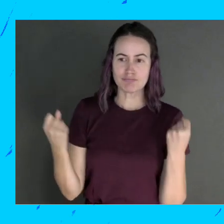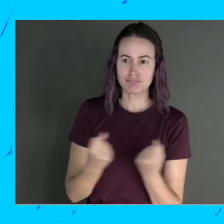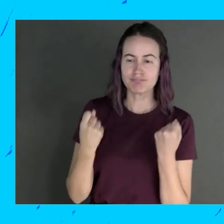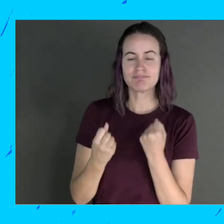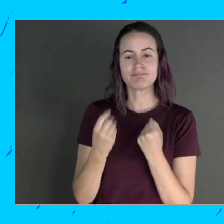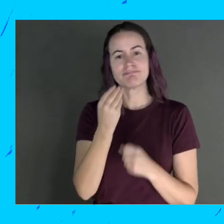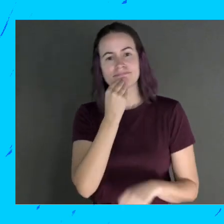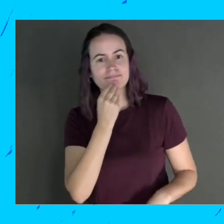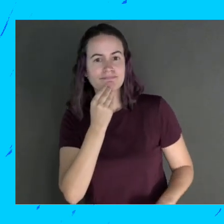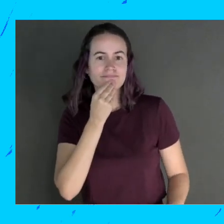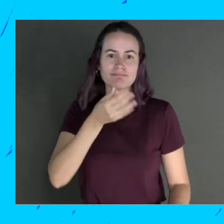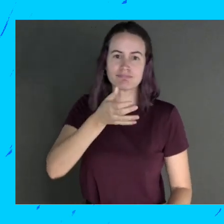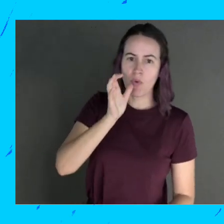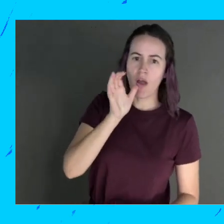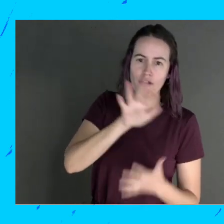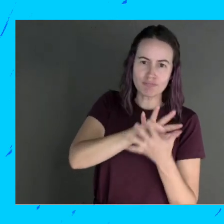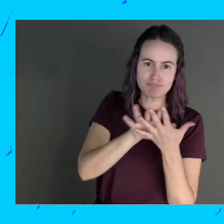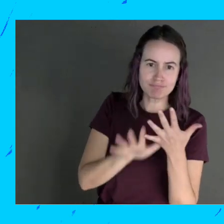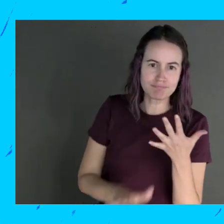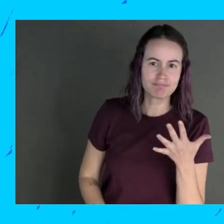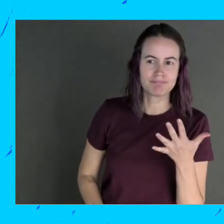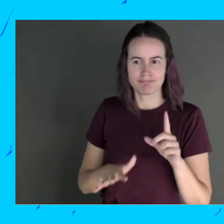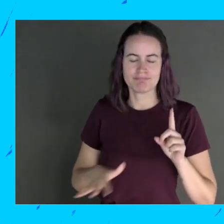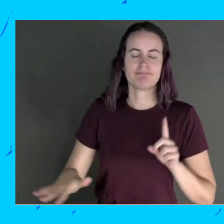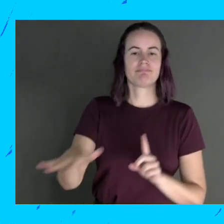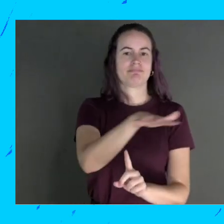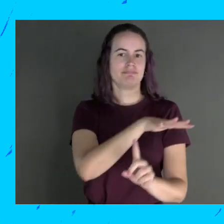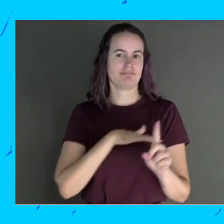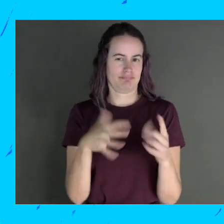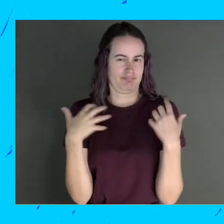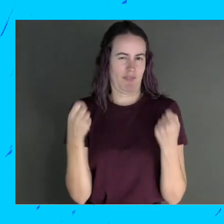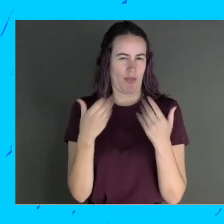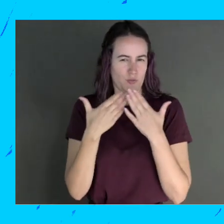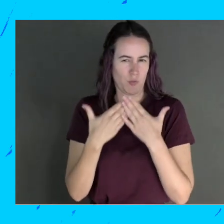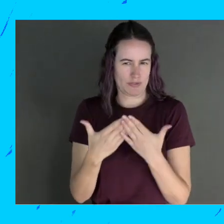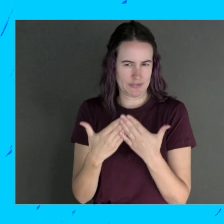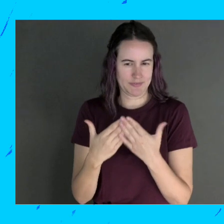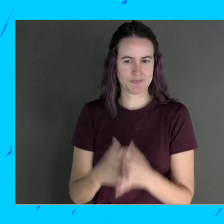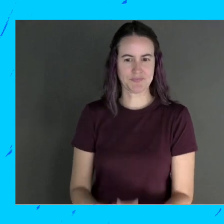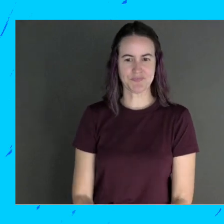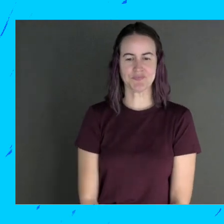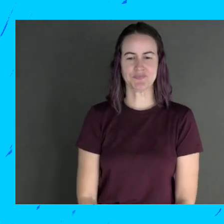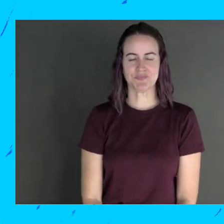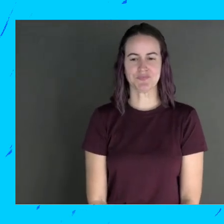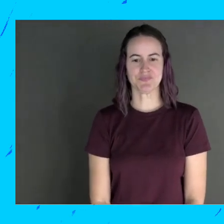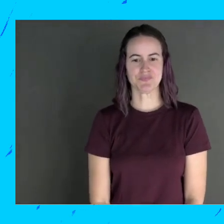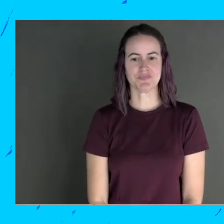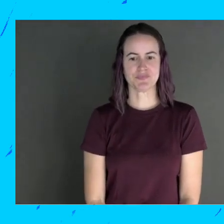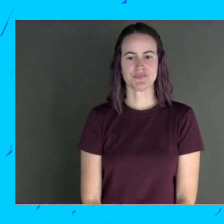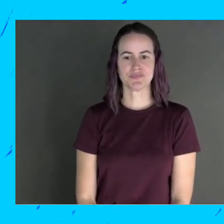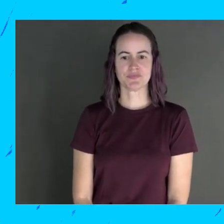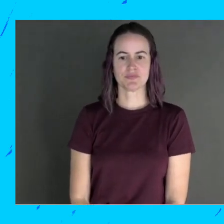buen comportamiento y empoderar también las escuelas para dar.